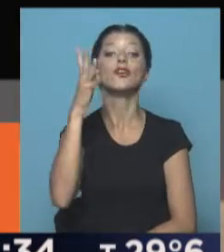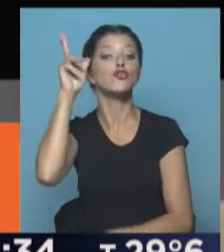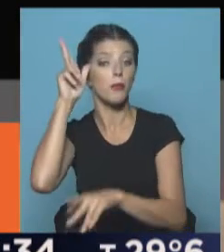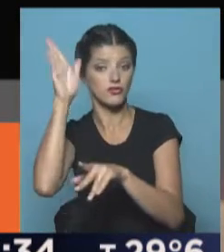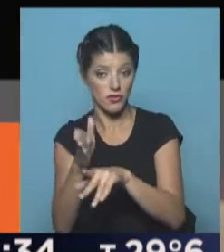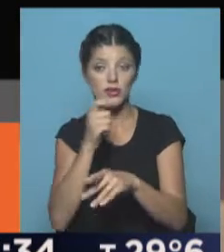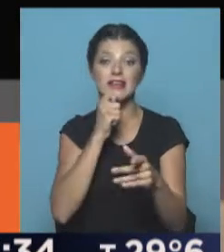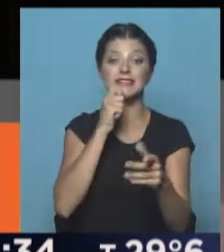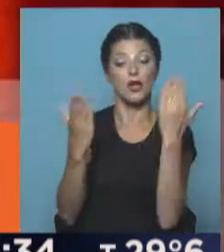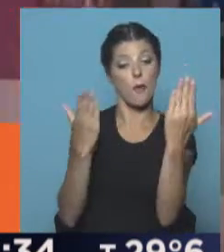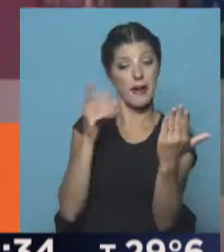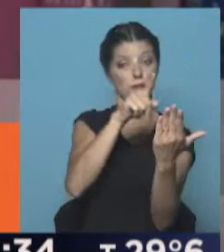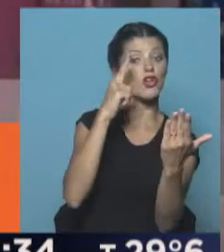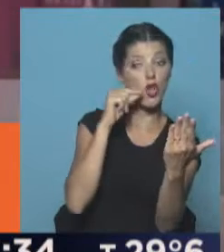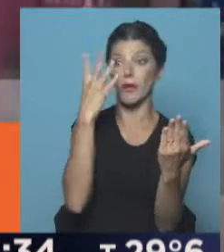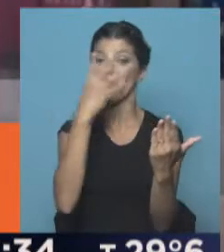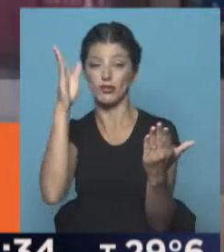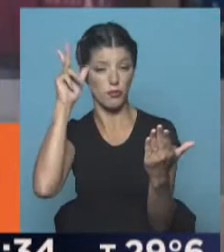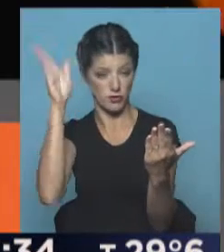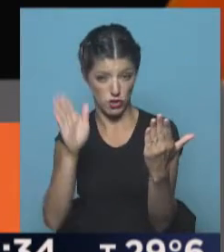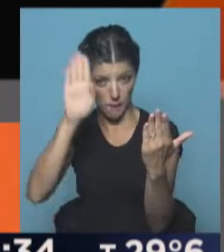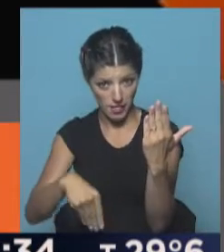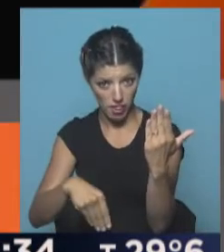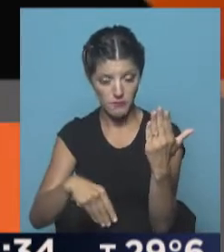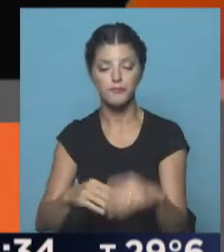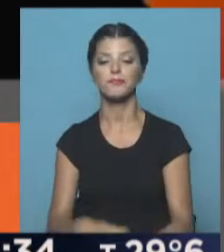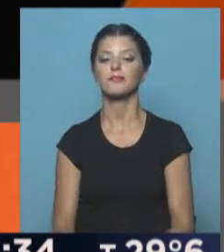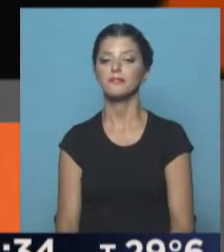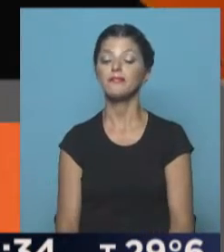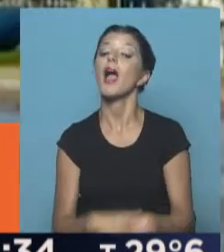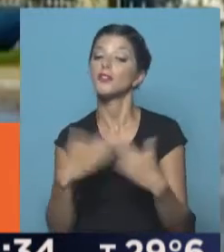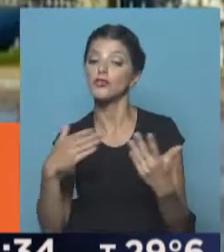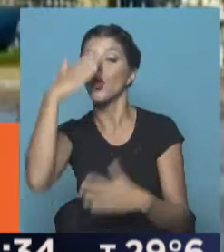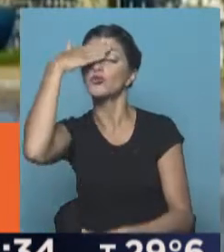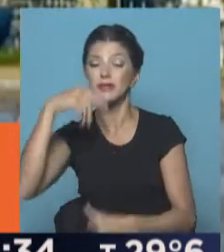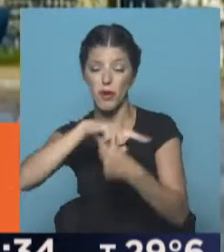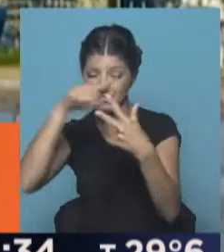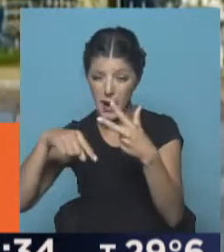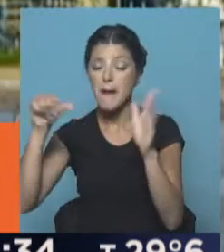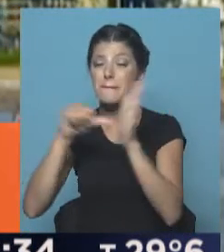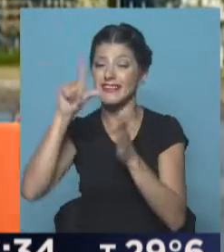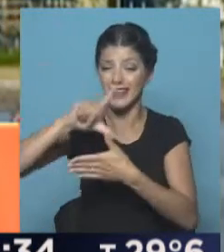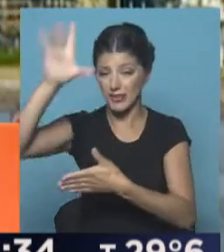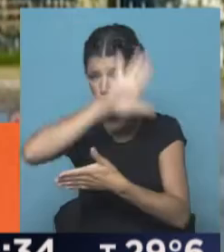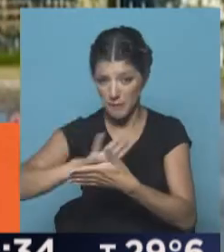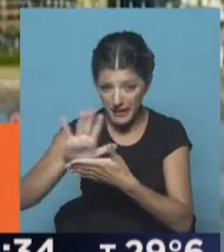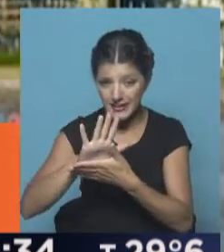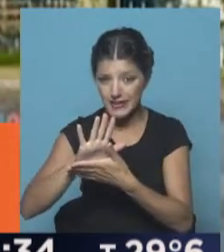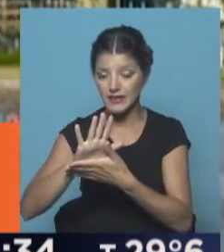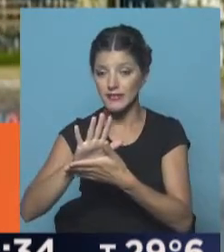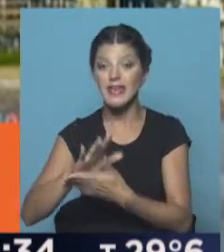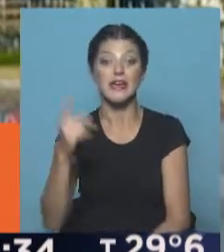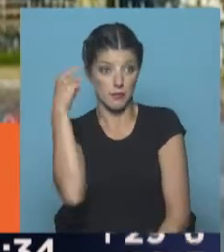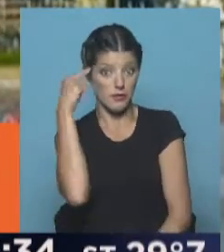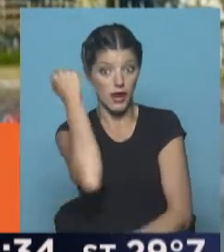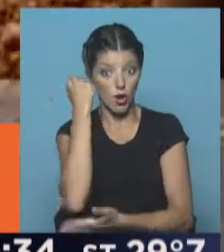recibe un hombre. Paradójicamente, los tres países en el fondo del escalafón latinoamericano, considerados grandes economías a